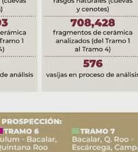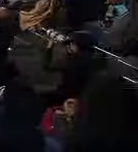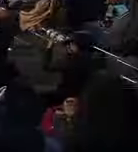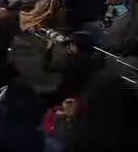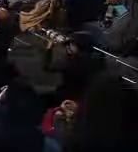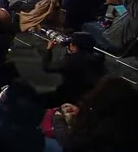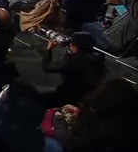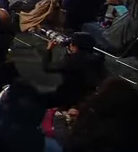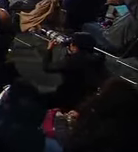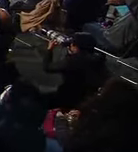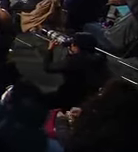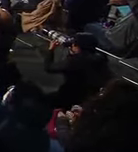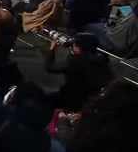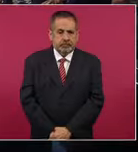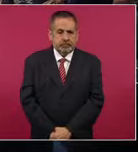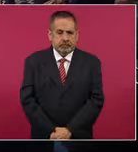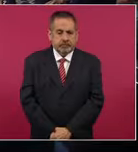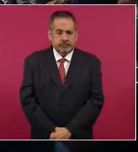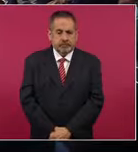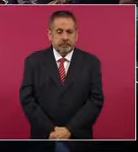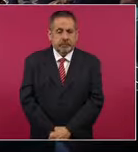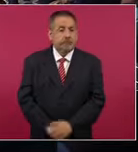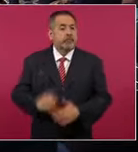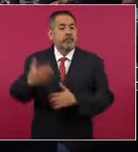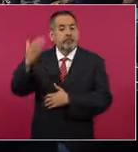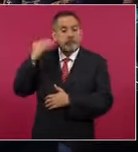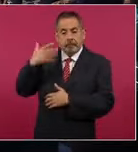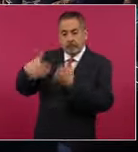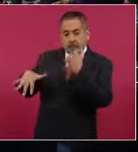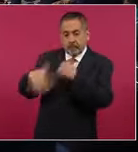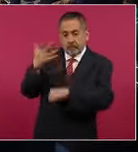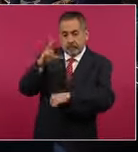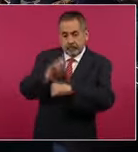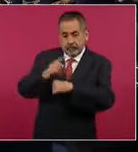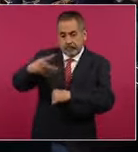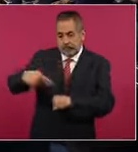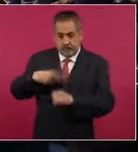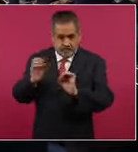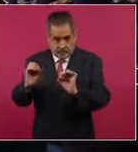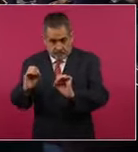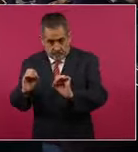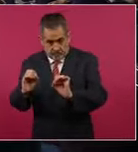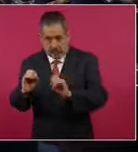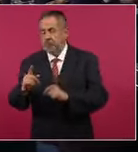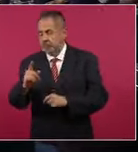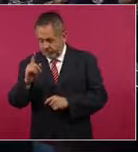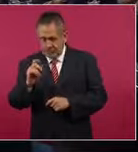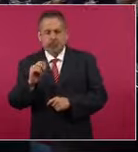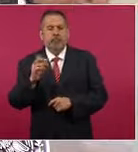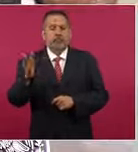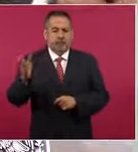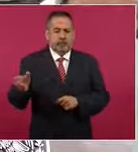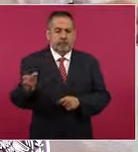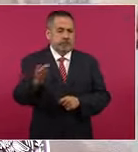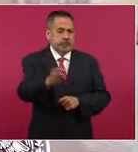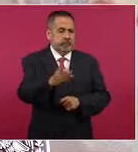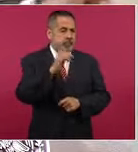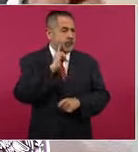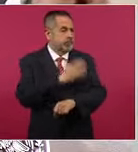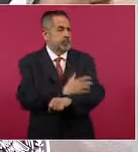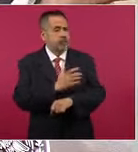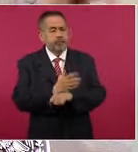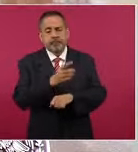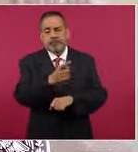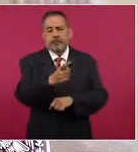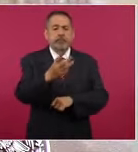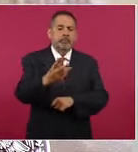tú, en 15 días, tú, dos, la compañera, tres